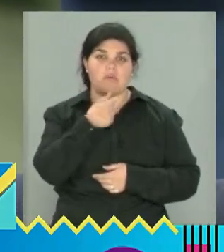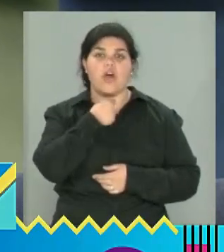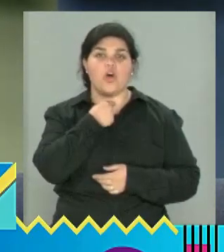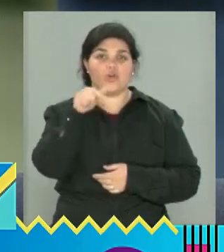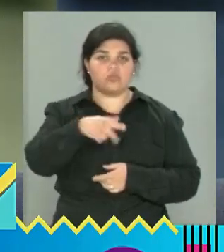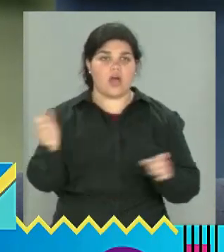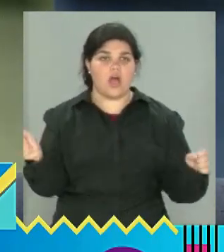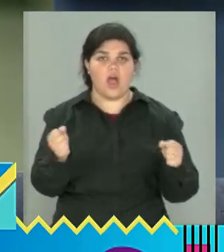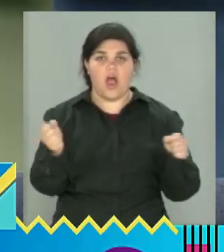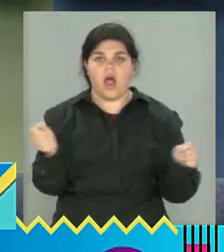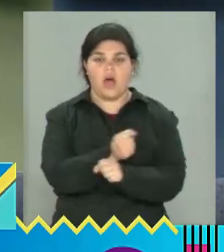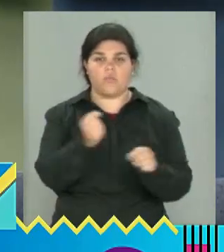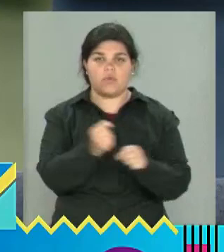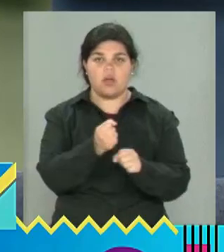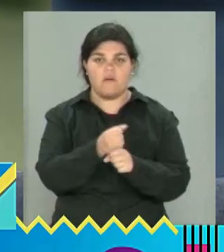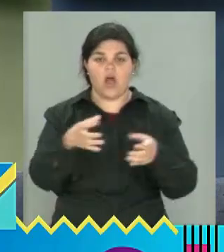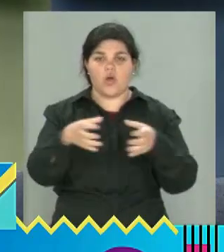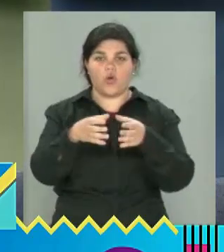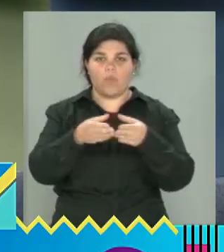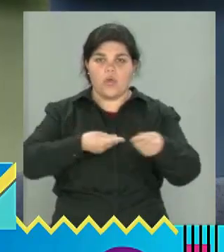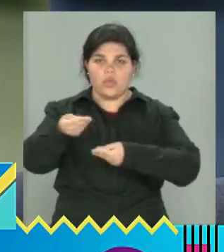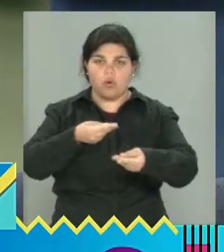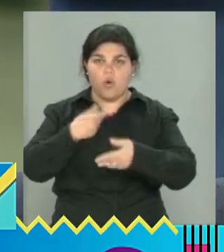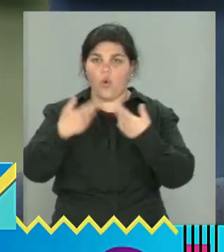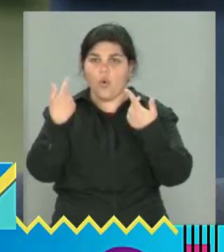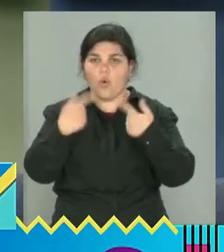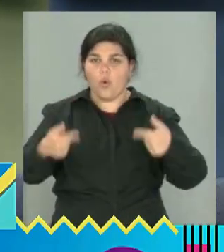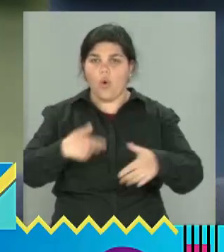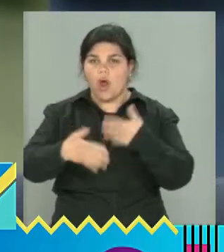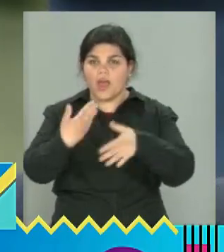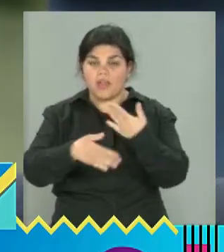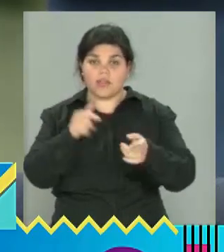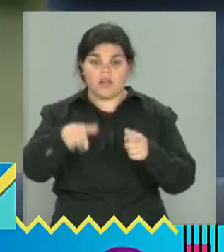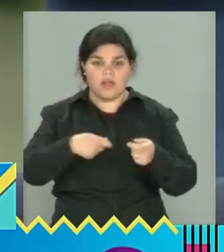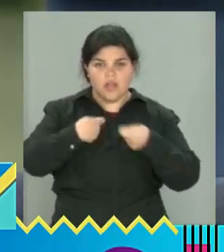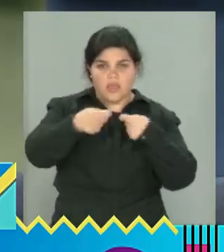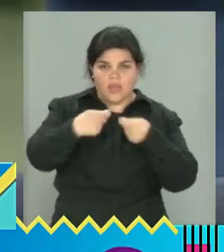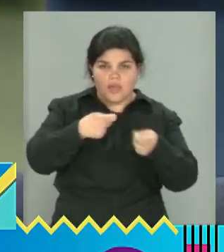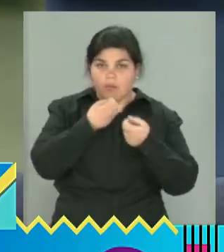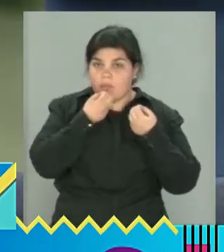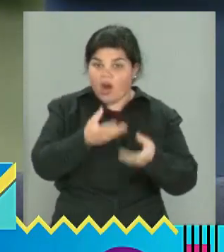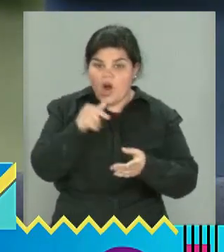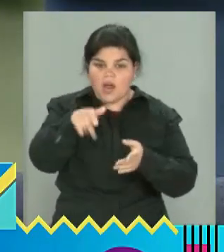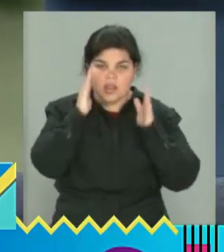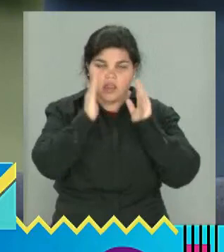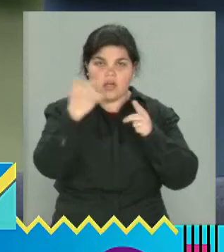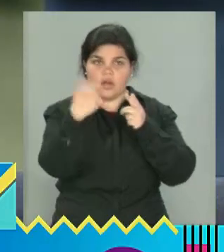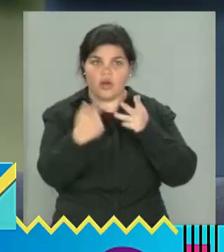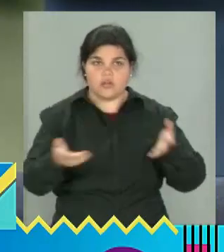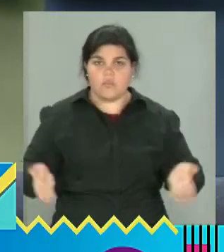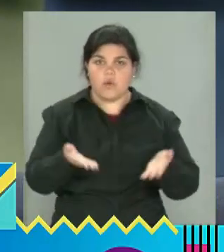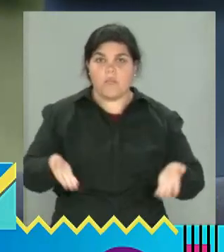establece la Cámara de la Industria del Juguete, y aprovechando lo que tiene que ver con la parte comercial, bueno, me imagino que se pueden hacer acciones de